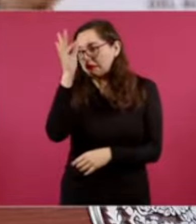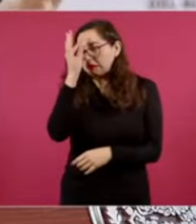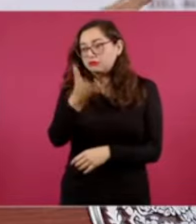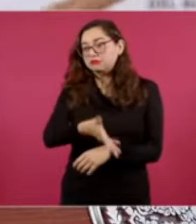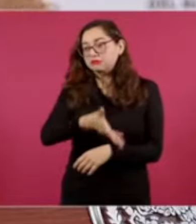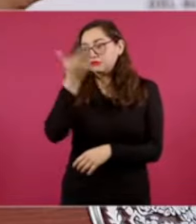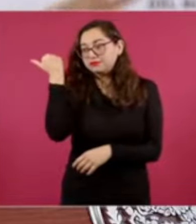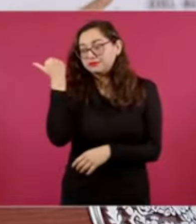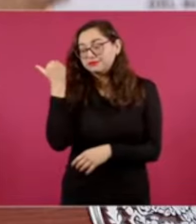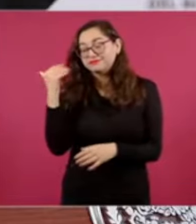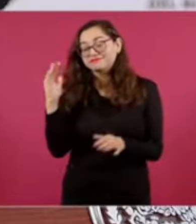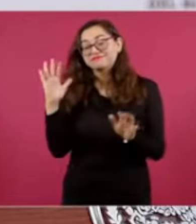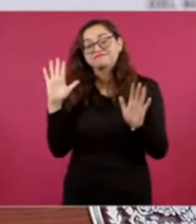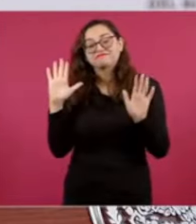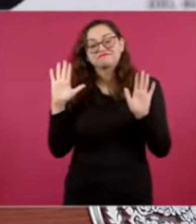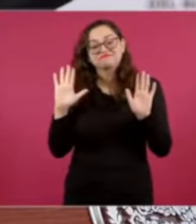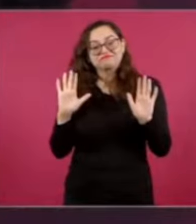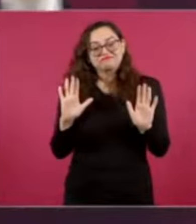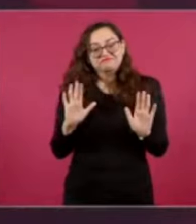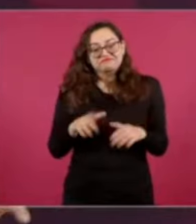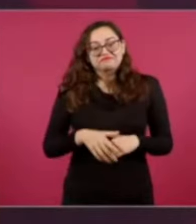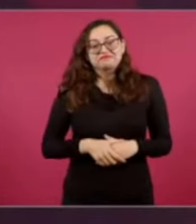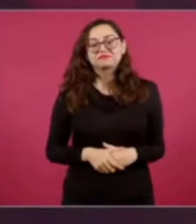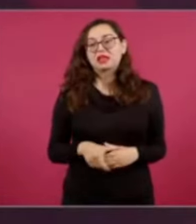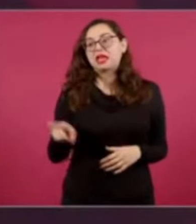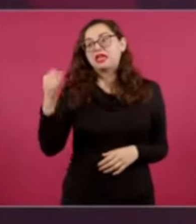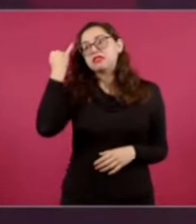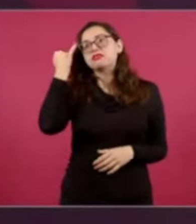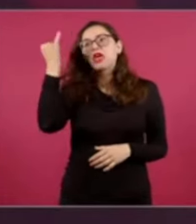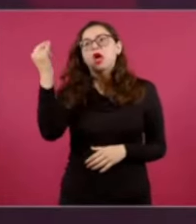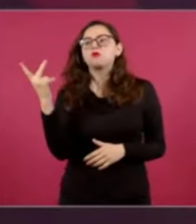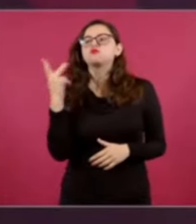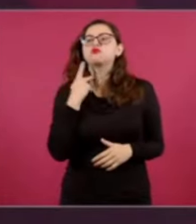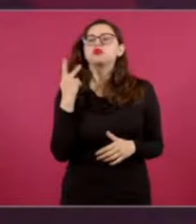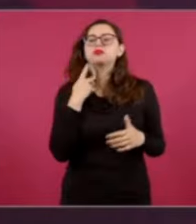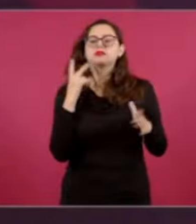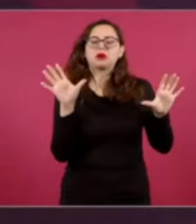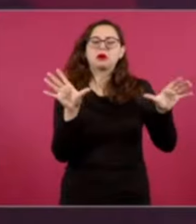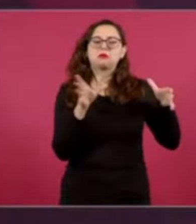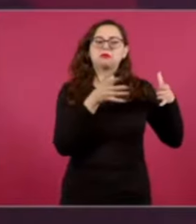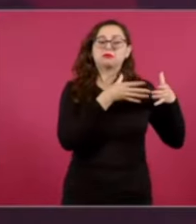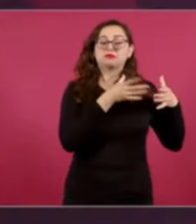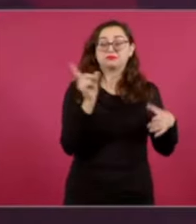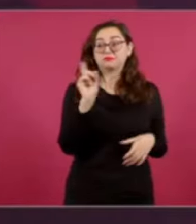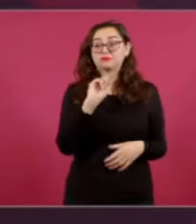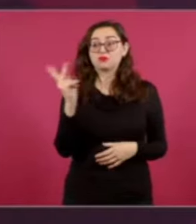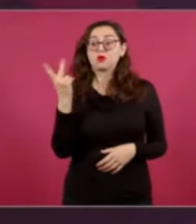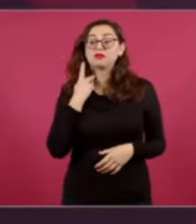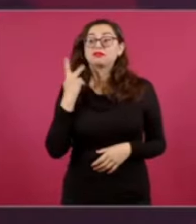Entonces, la política es asunto de los políticos. No, la política es asunto de todos.